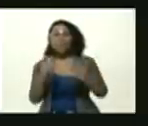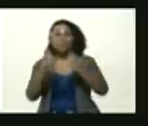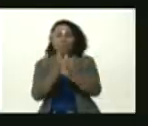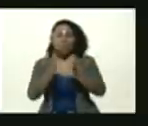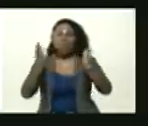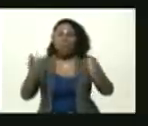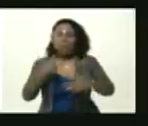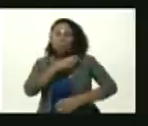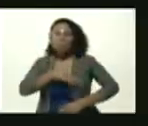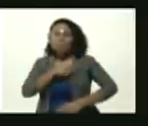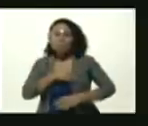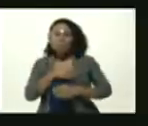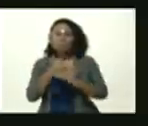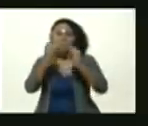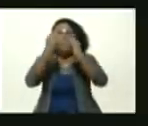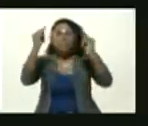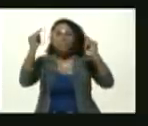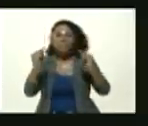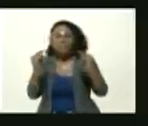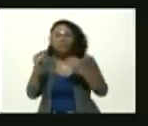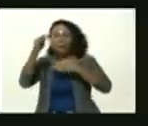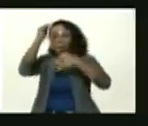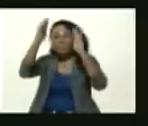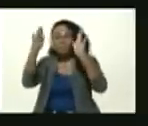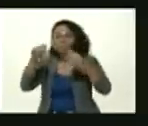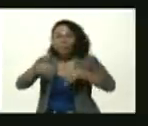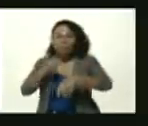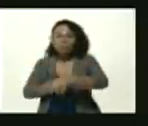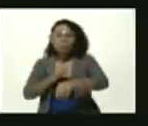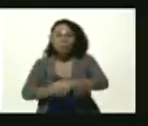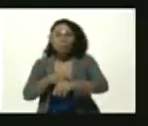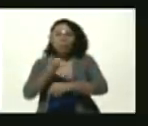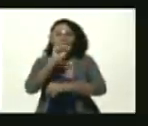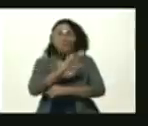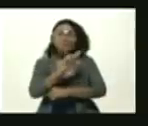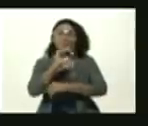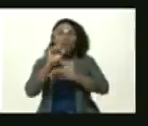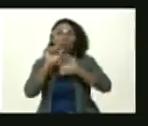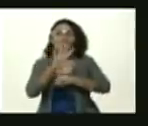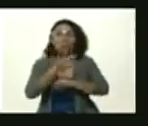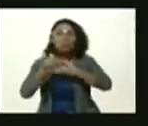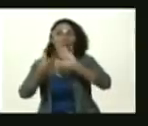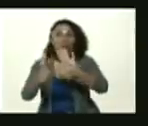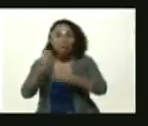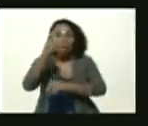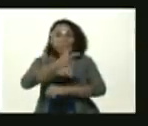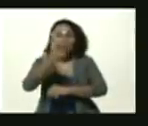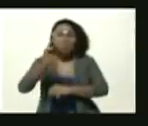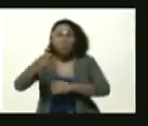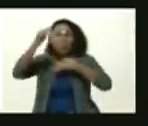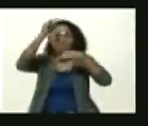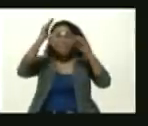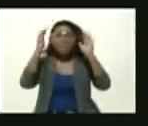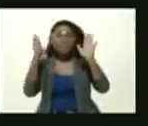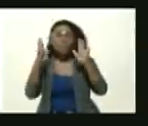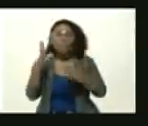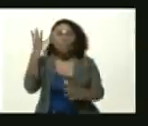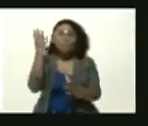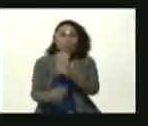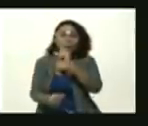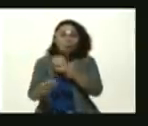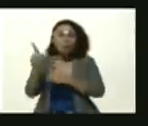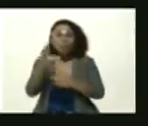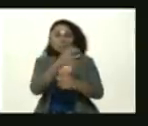de misiones, un refugio para atender. En este momento tenemos a 356 personas que están siendo atendidas. Las sacamos de